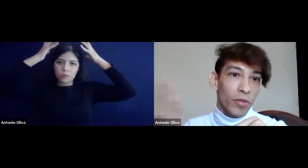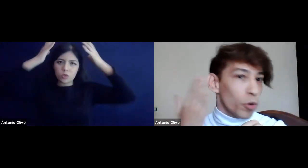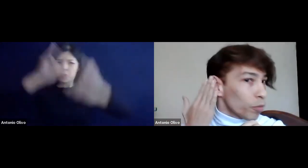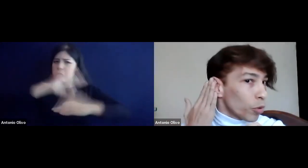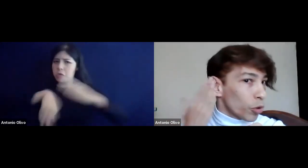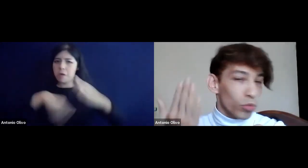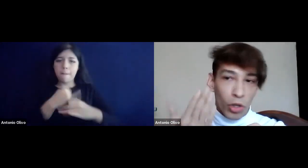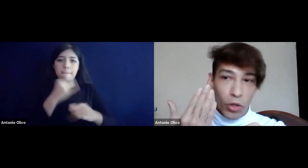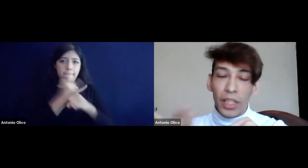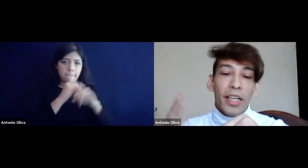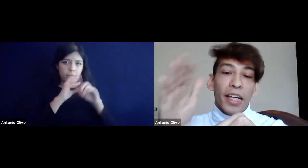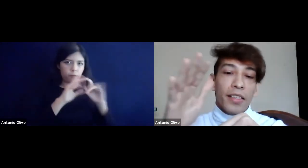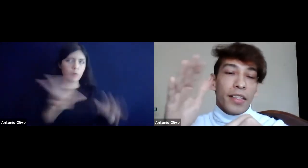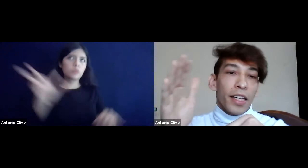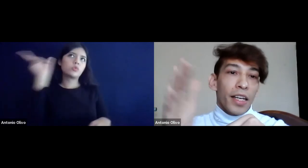sentidos,